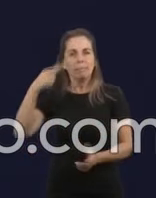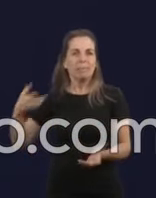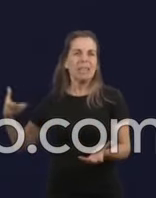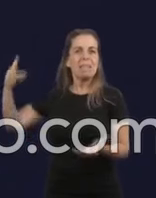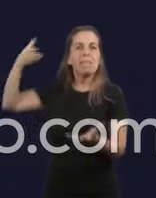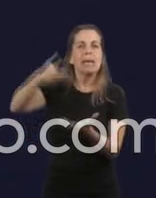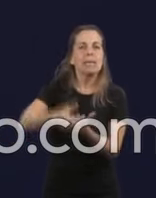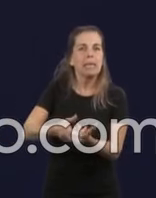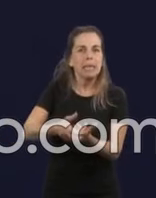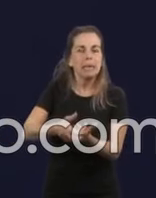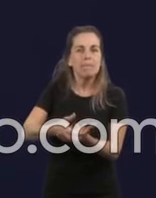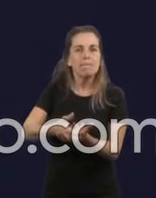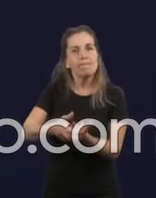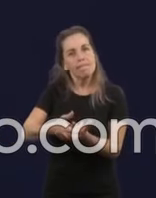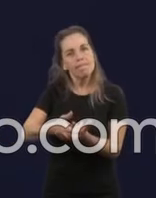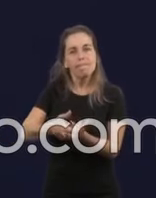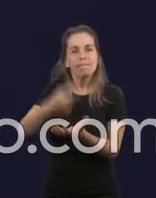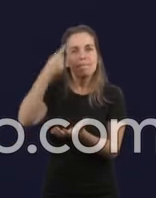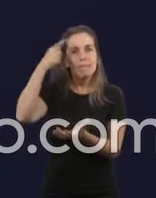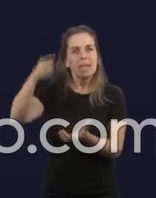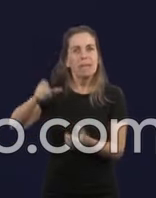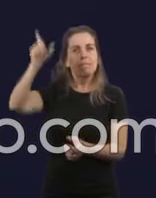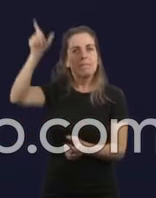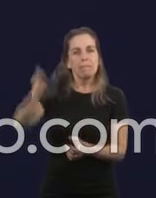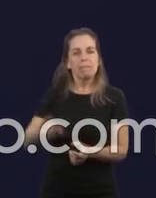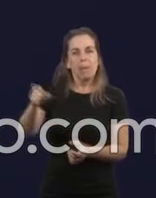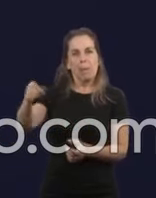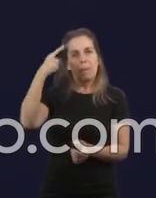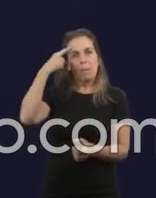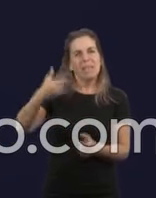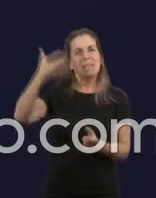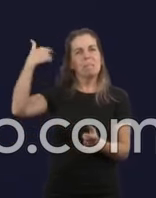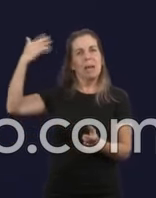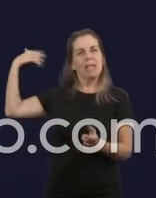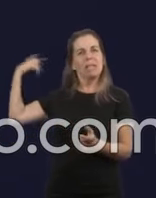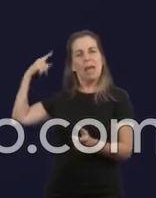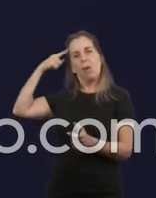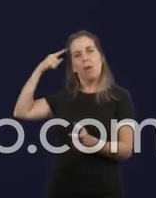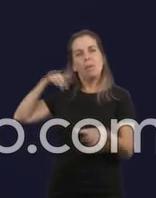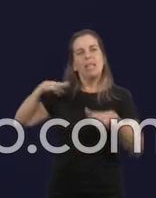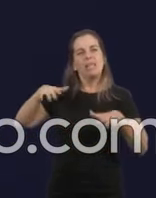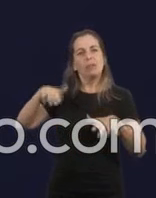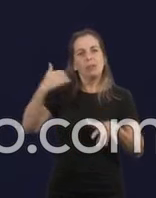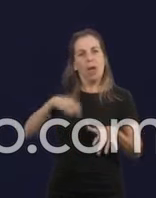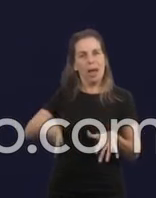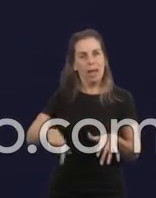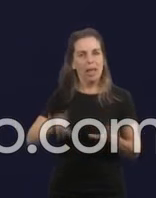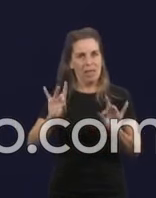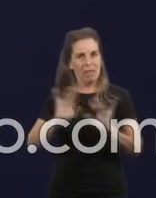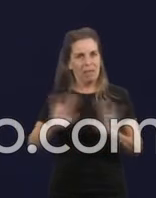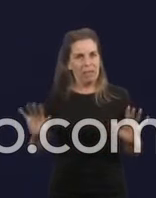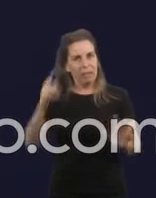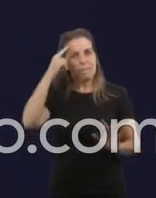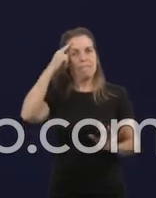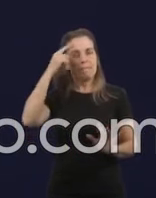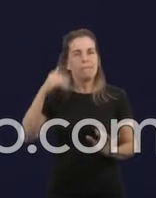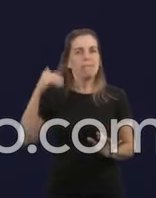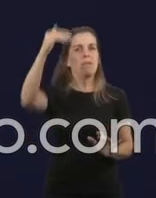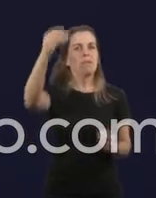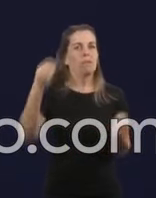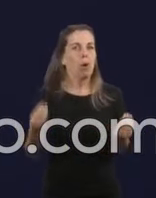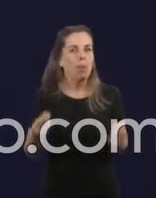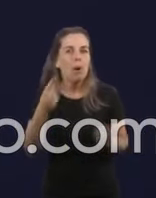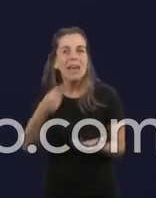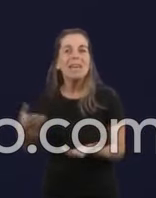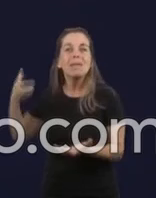y y y el inversor ve para atrás no tiene mucho para que apostar tiene tiene para apostar el